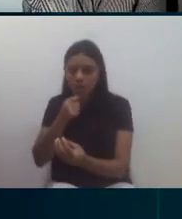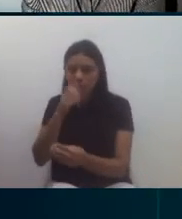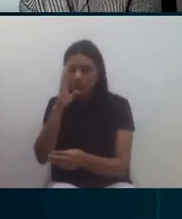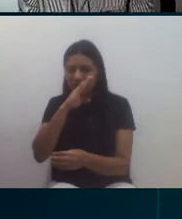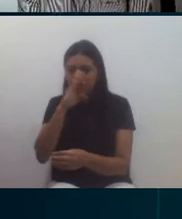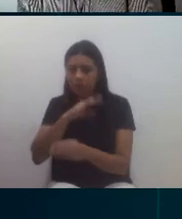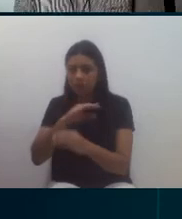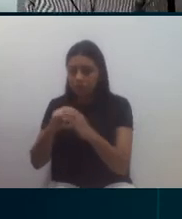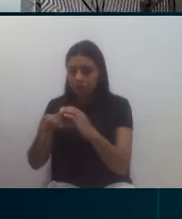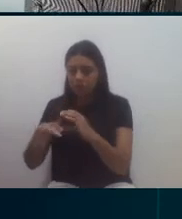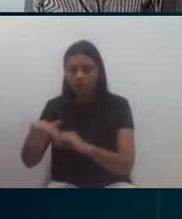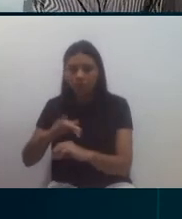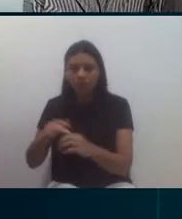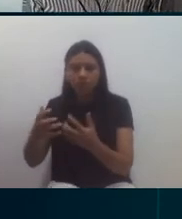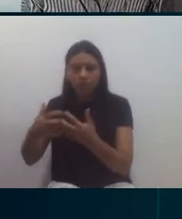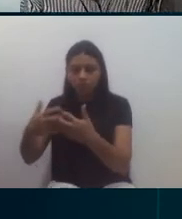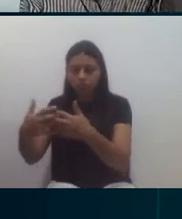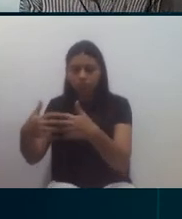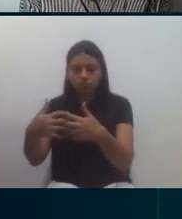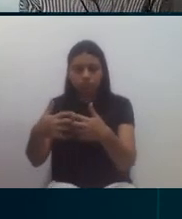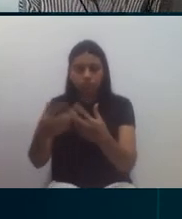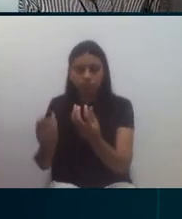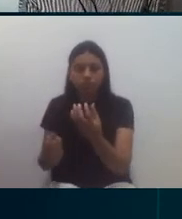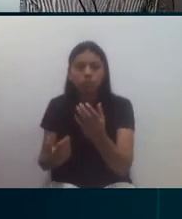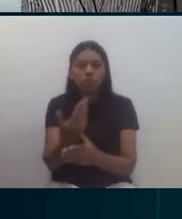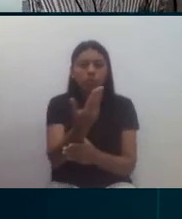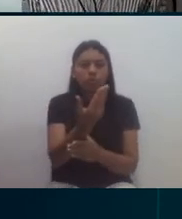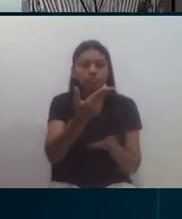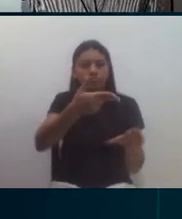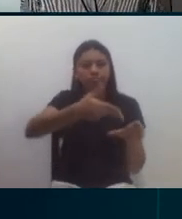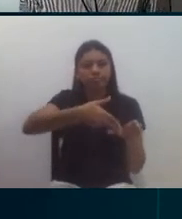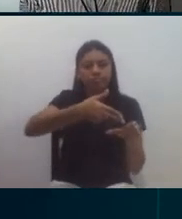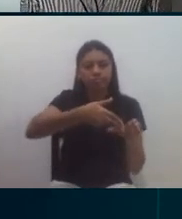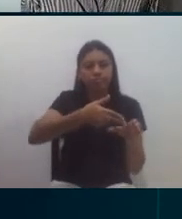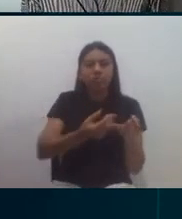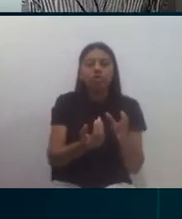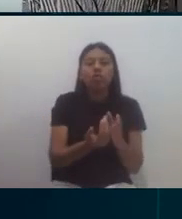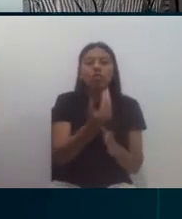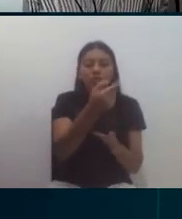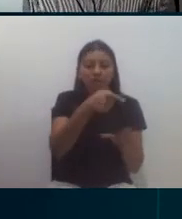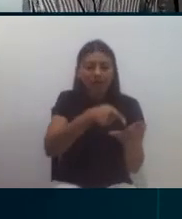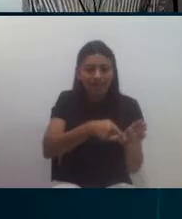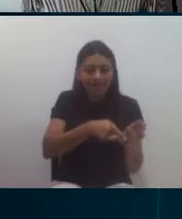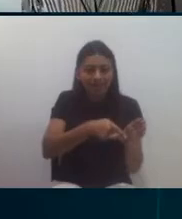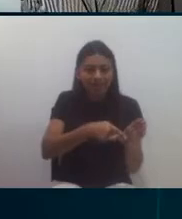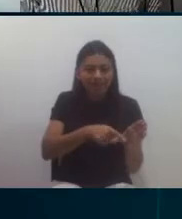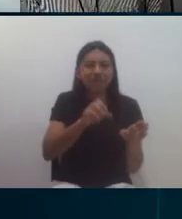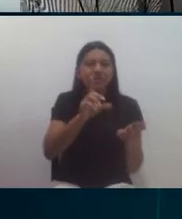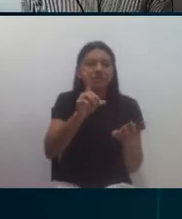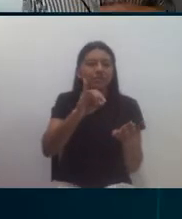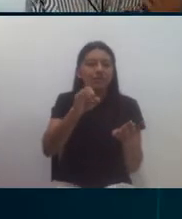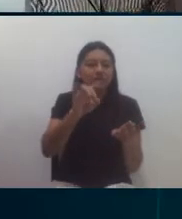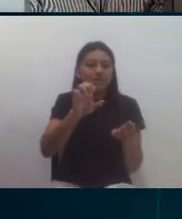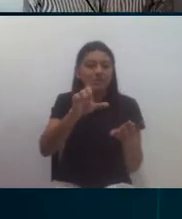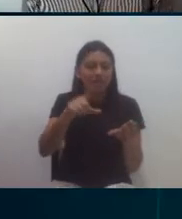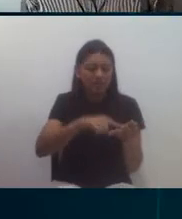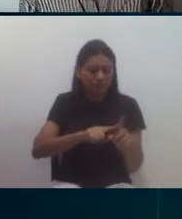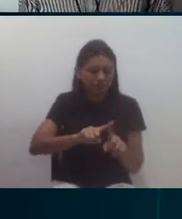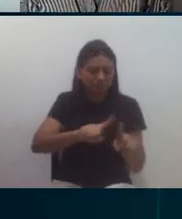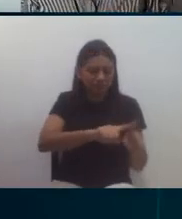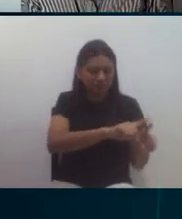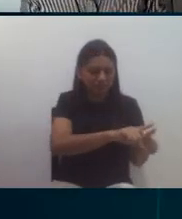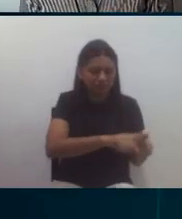estudios como para ver esta factibilidad, ¿cierto? En el que se evalúa como el